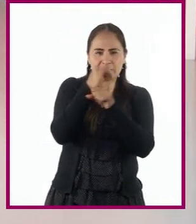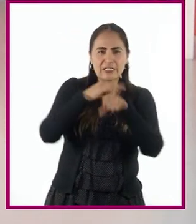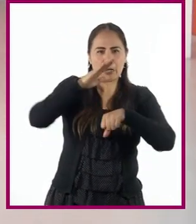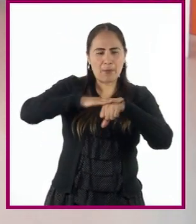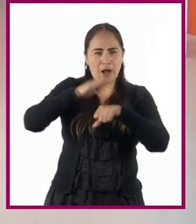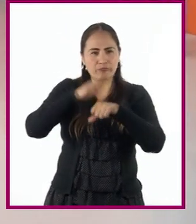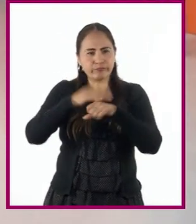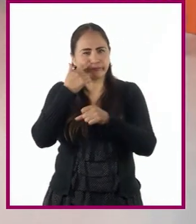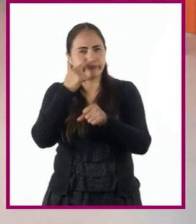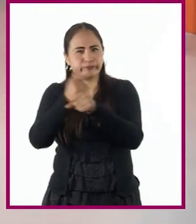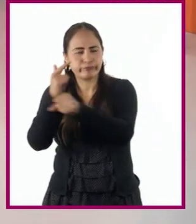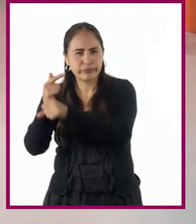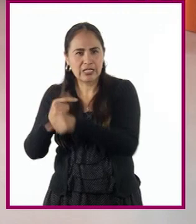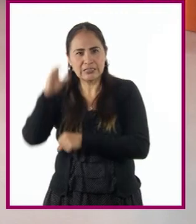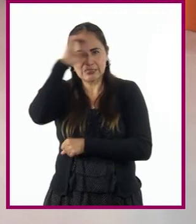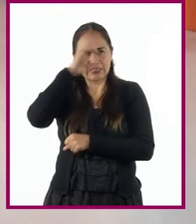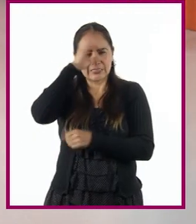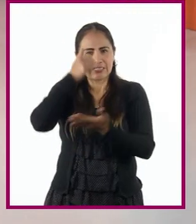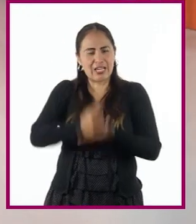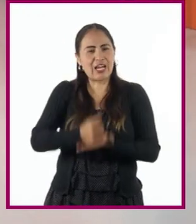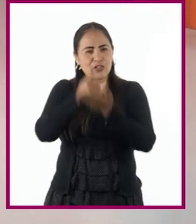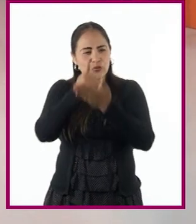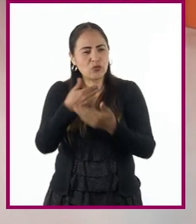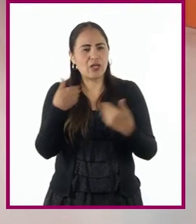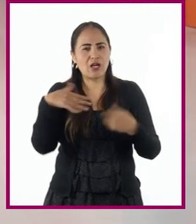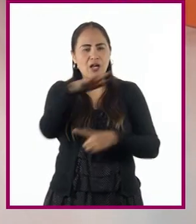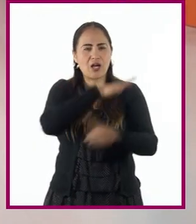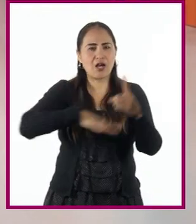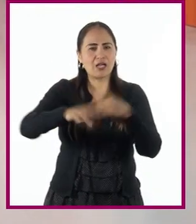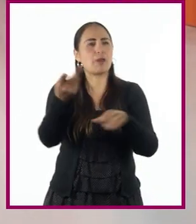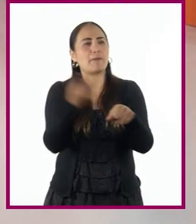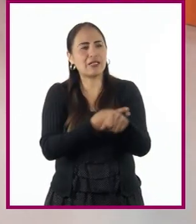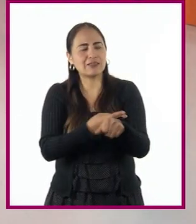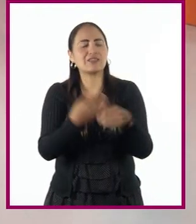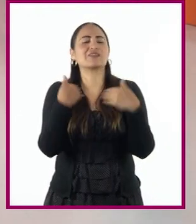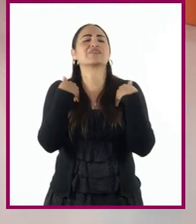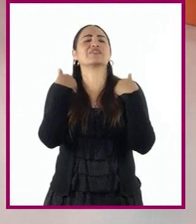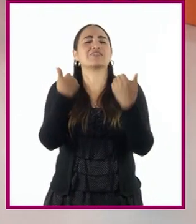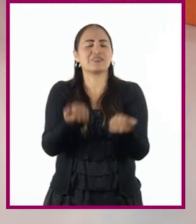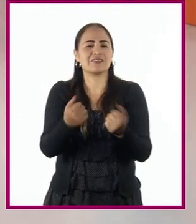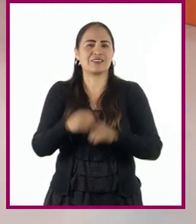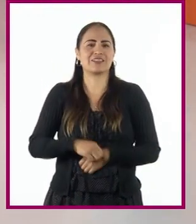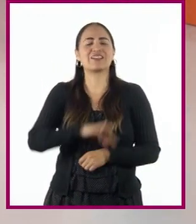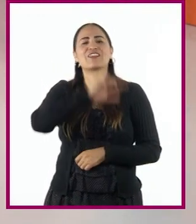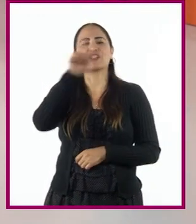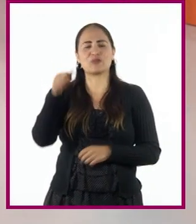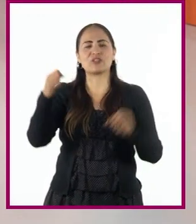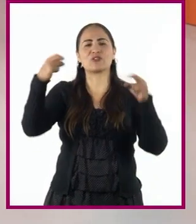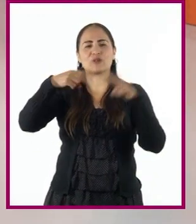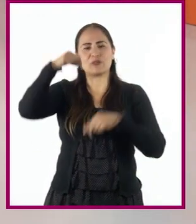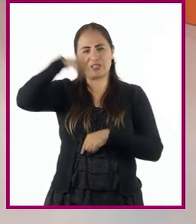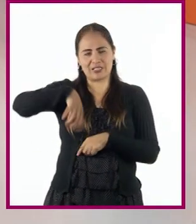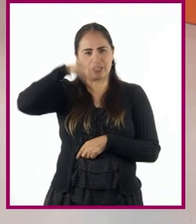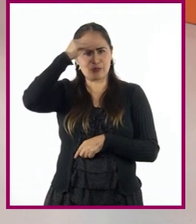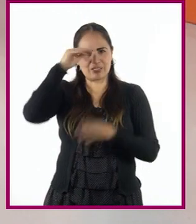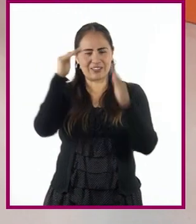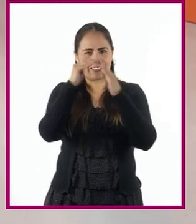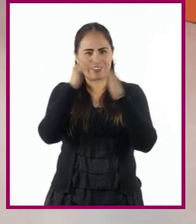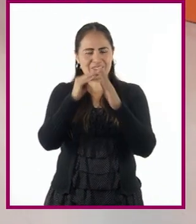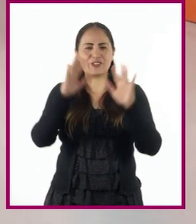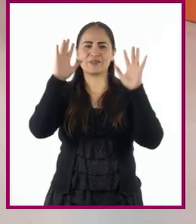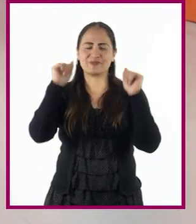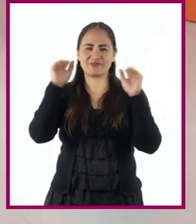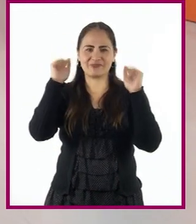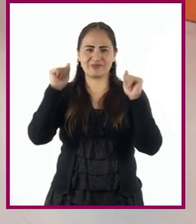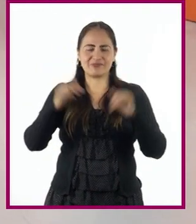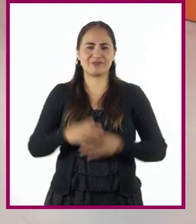la ciencia nos ayuda a entender lo que sucede a nuestro alrededor. Nos vemos pronto aquí en Aprende en Casa. ¡Hasta pronto!